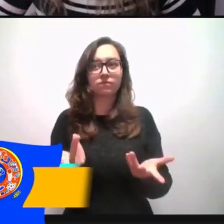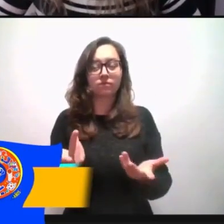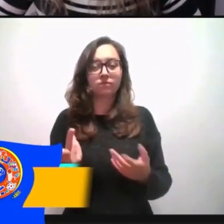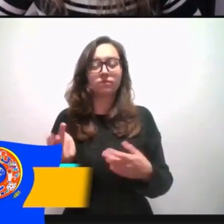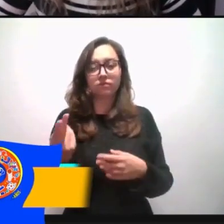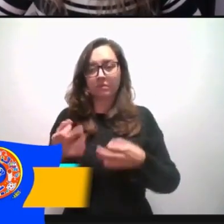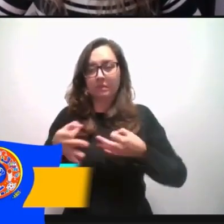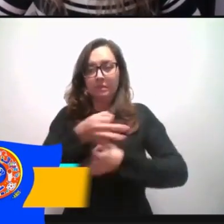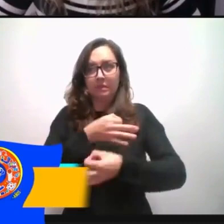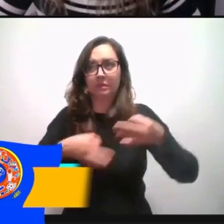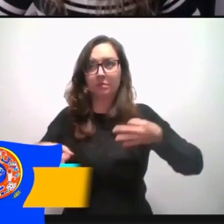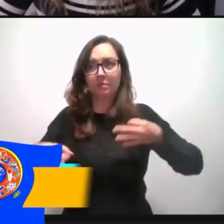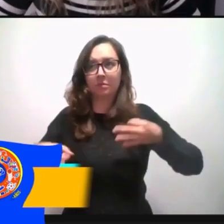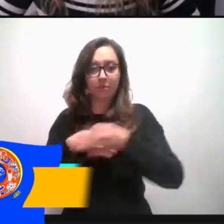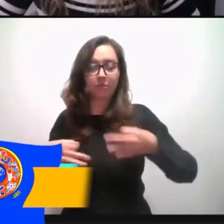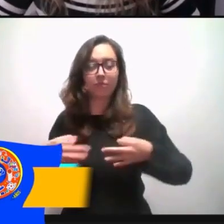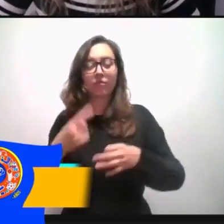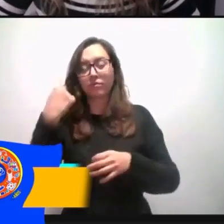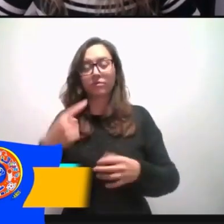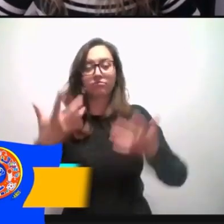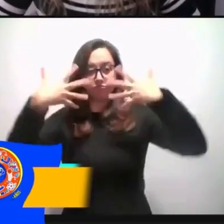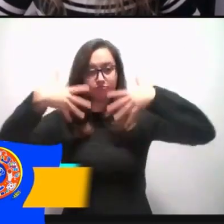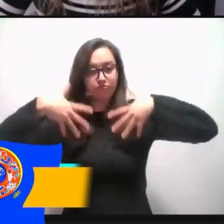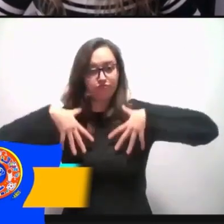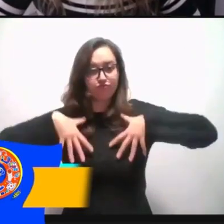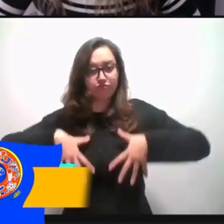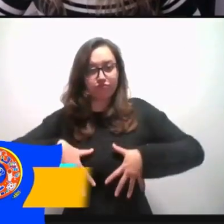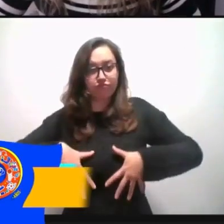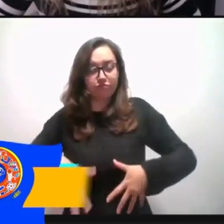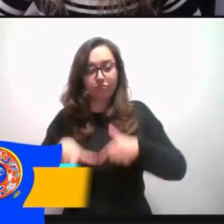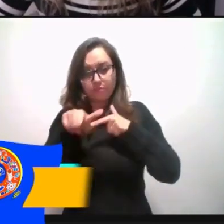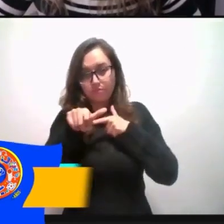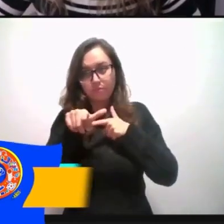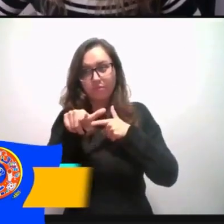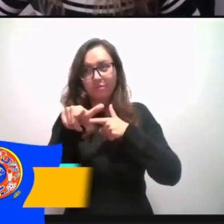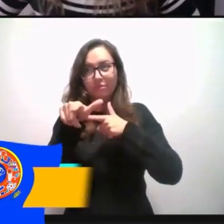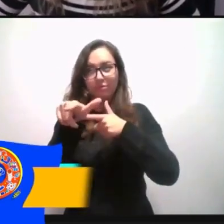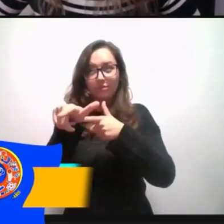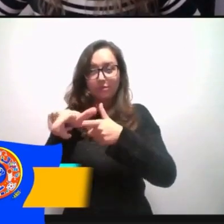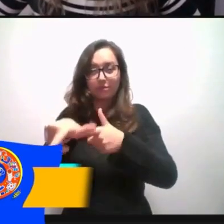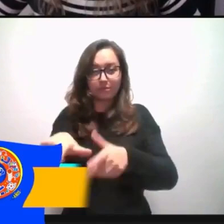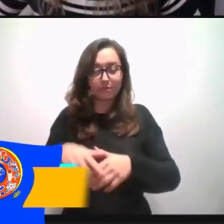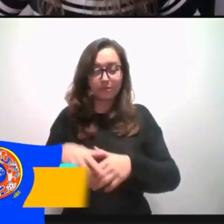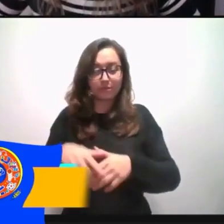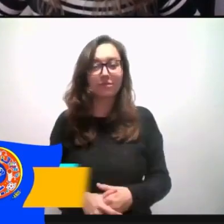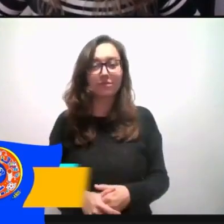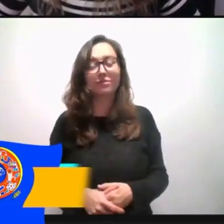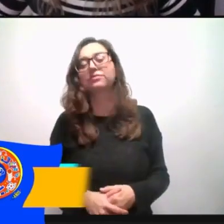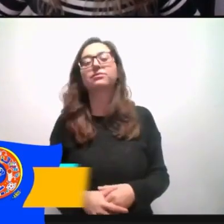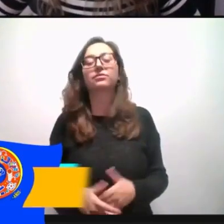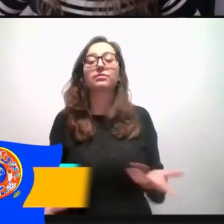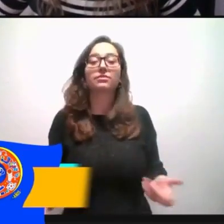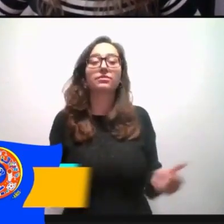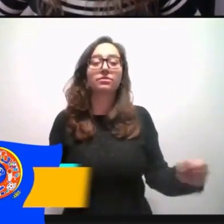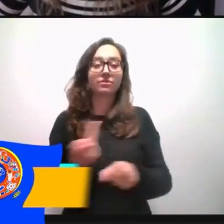de integrarlo a su continuidad. Por otro lado, el paciente lo que puede tener en un momento